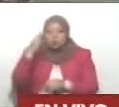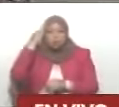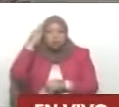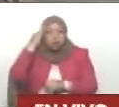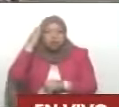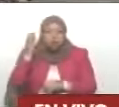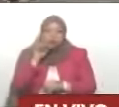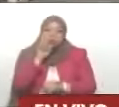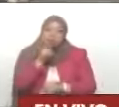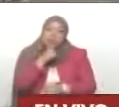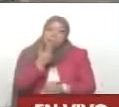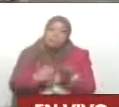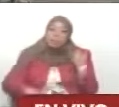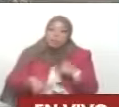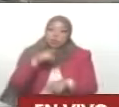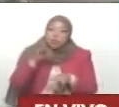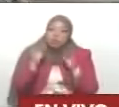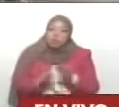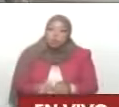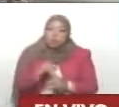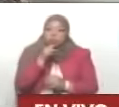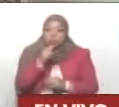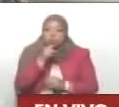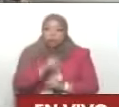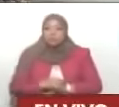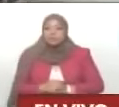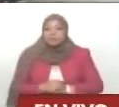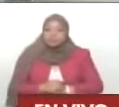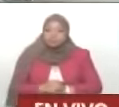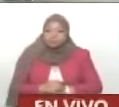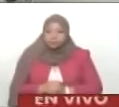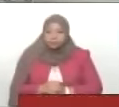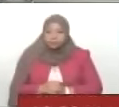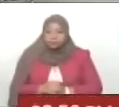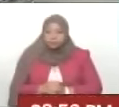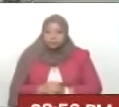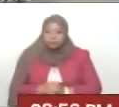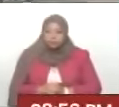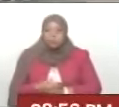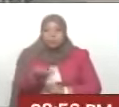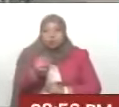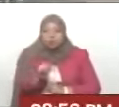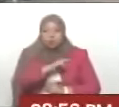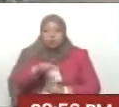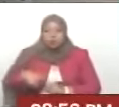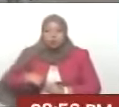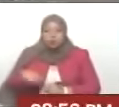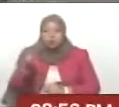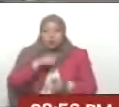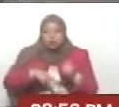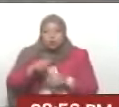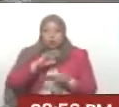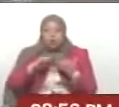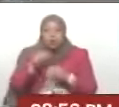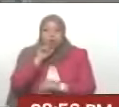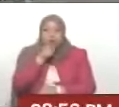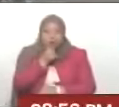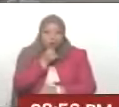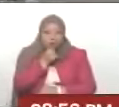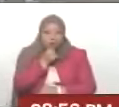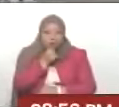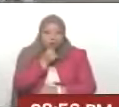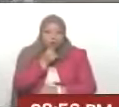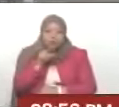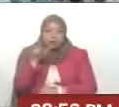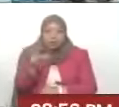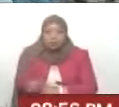Señor presidente. ¿Qué fuerza mental tiene? Y de verdad, tenemos nuestro círculo de abuelos, que